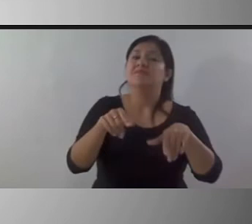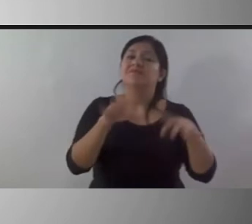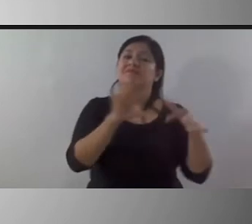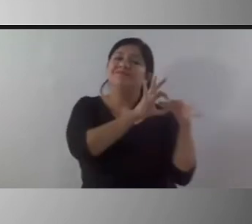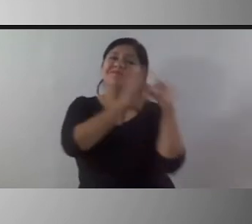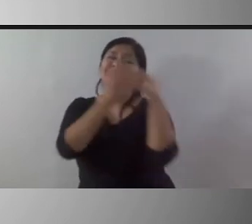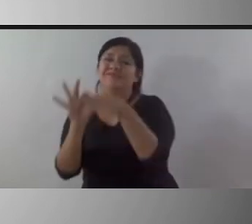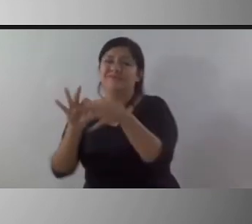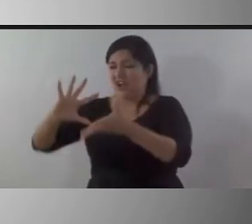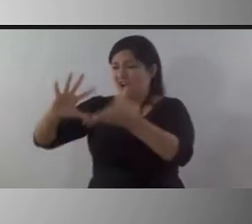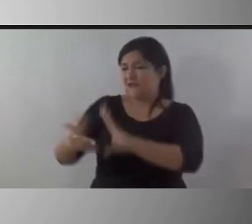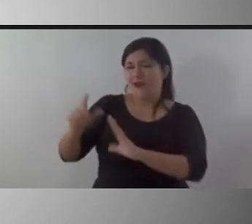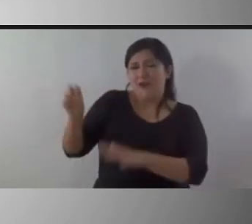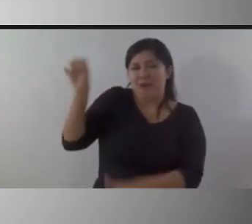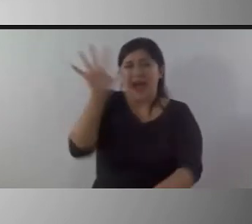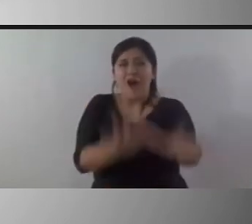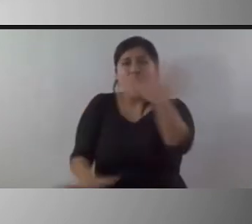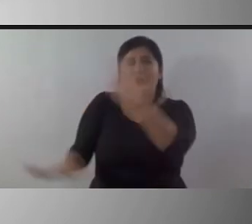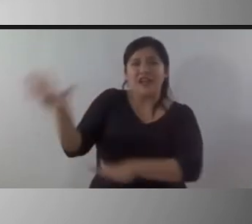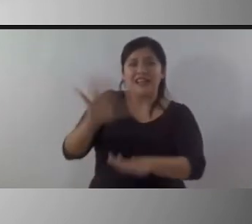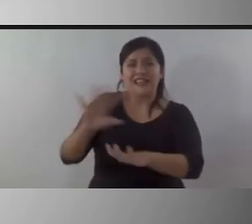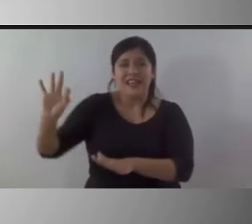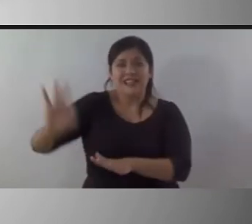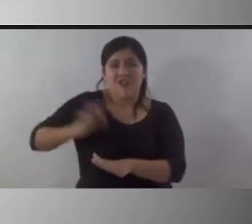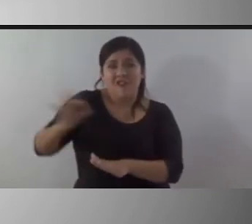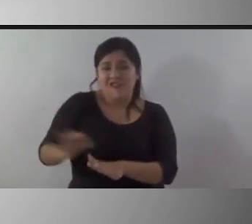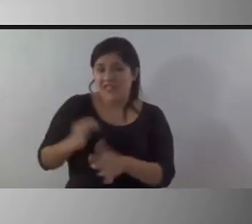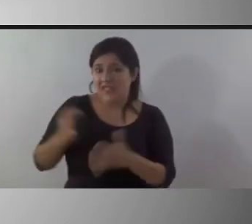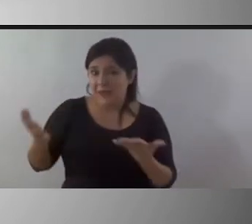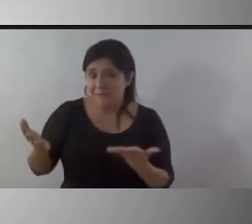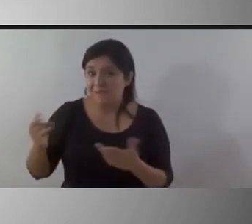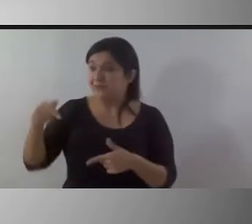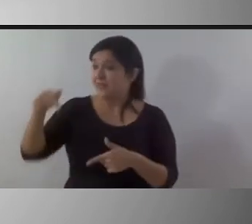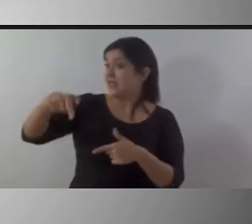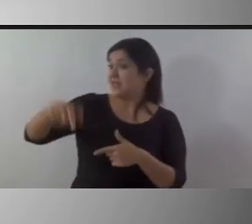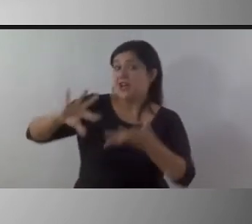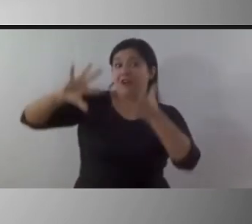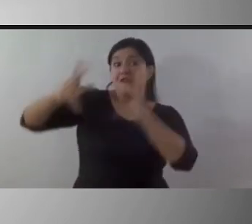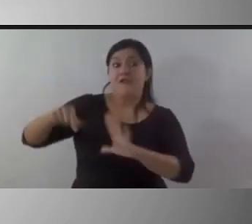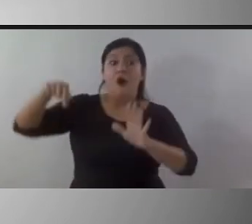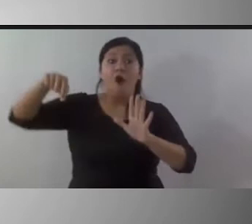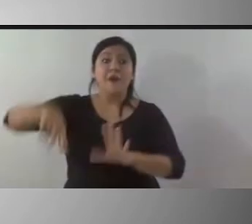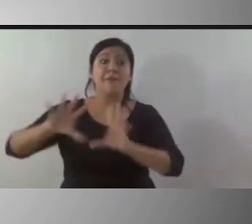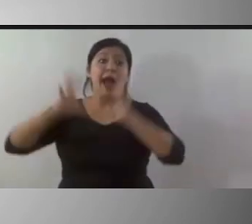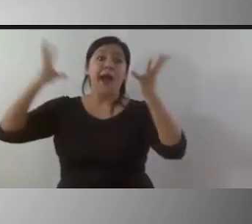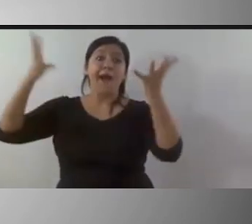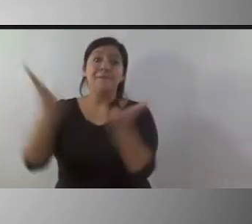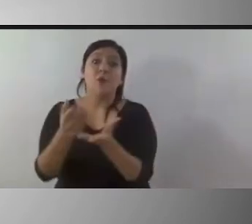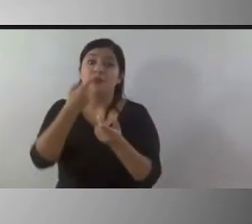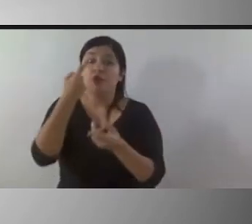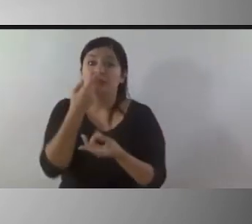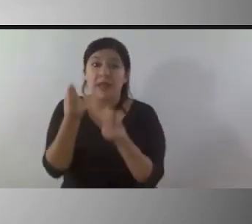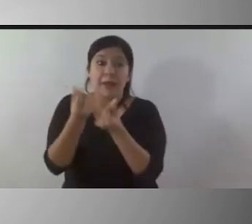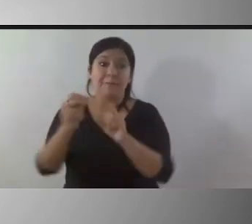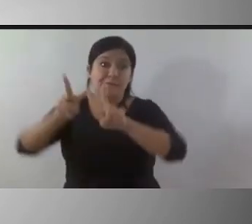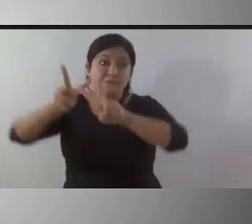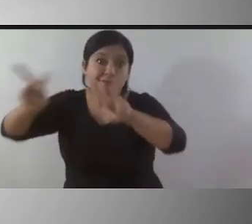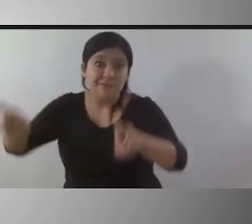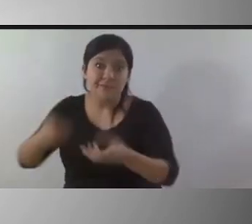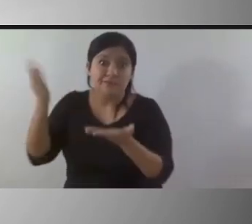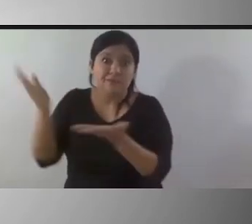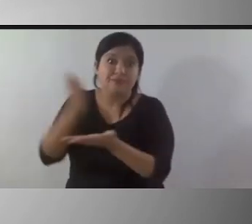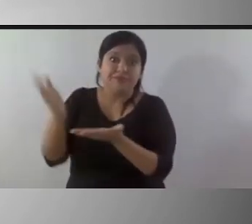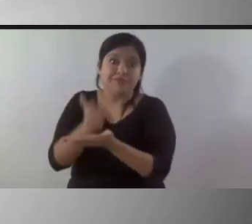vivir. Nosotros en esta organización del mundo, este modo de producción capitalista, exige que